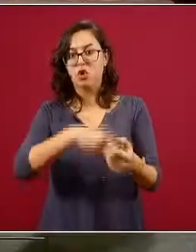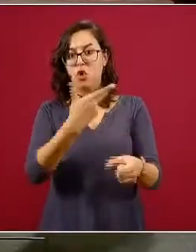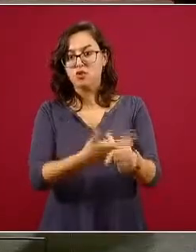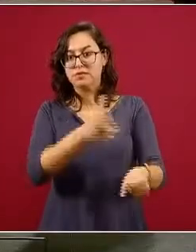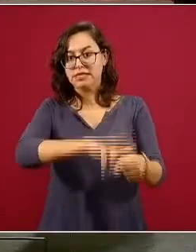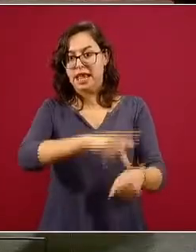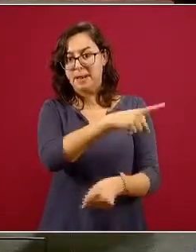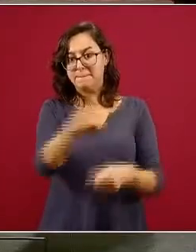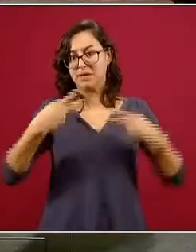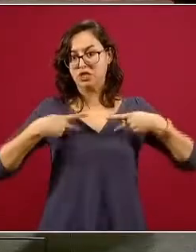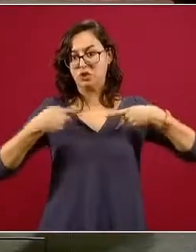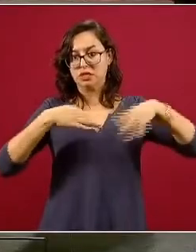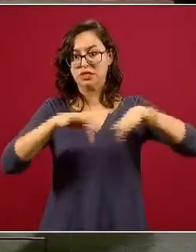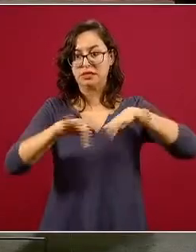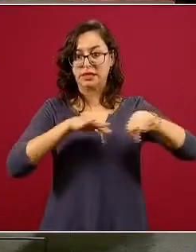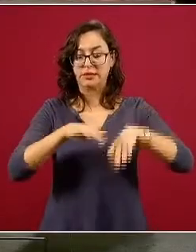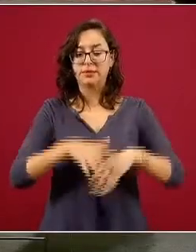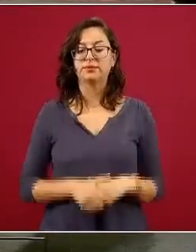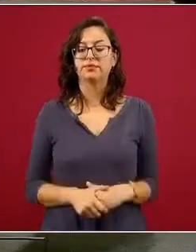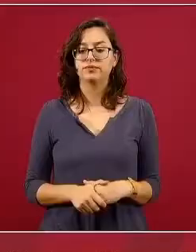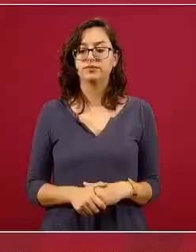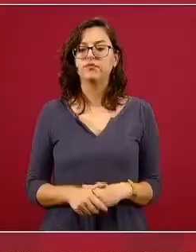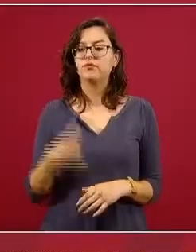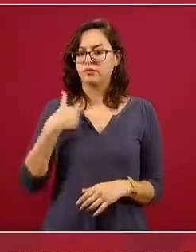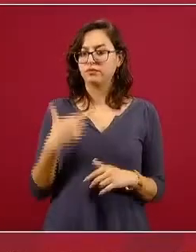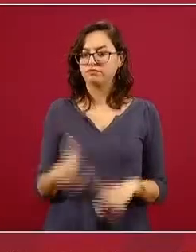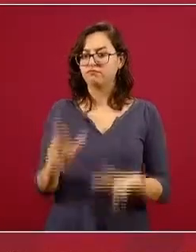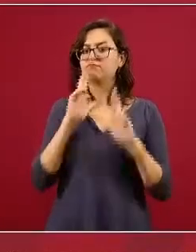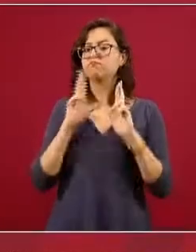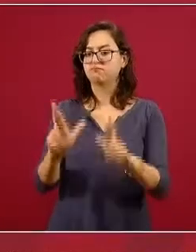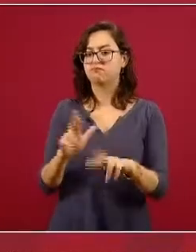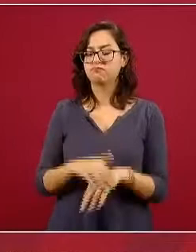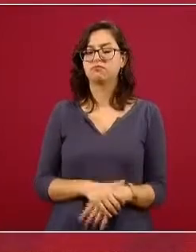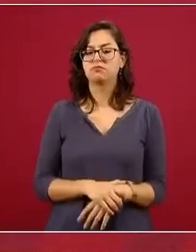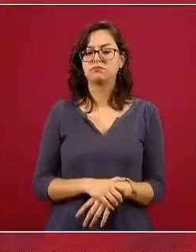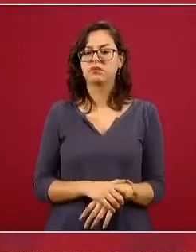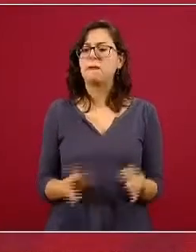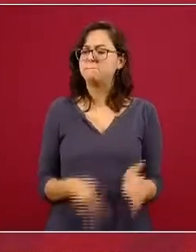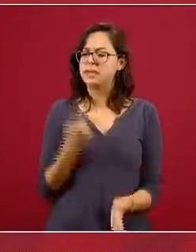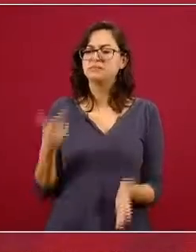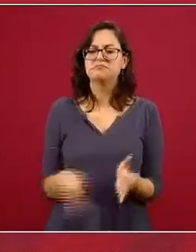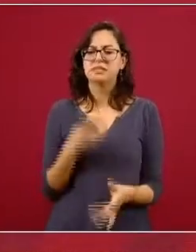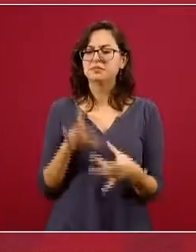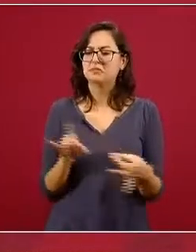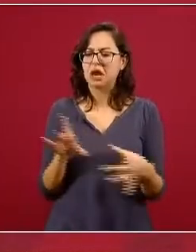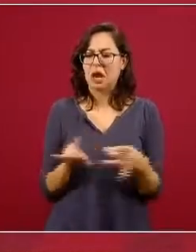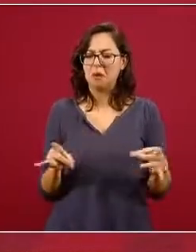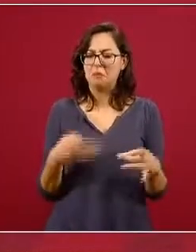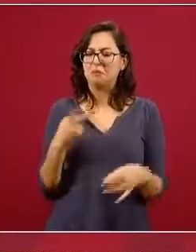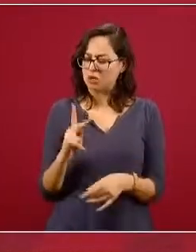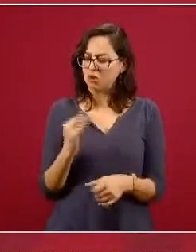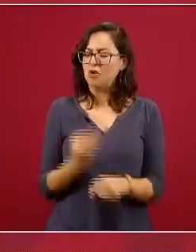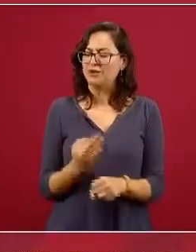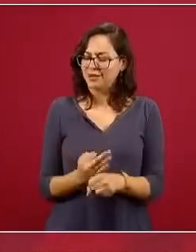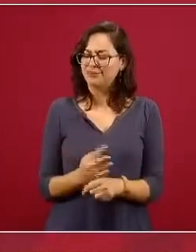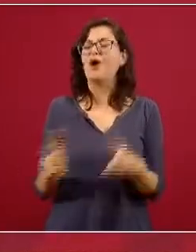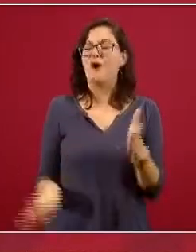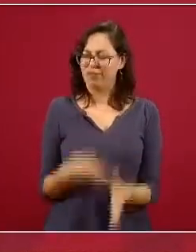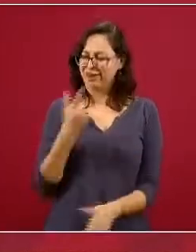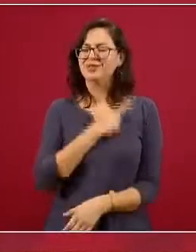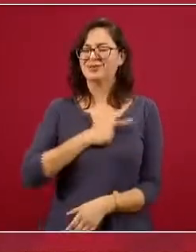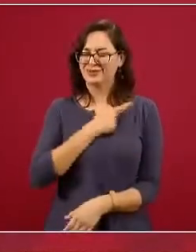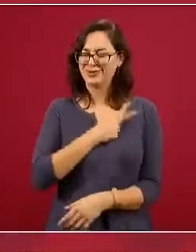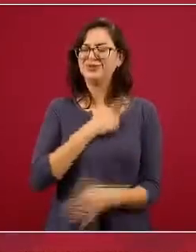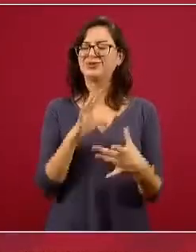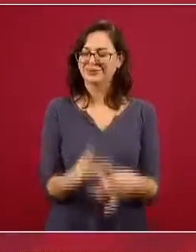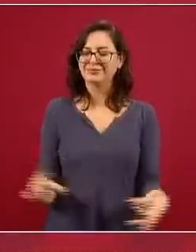Muchas gracias. Le contesto rápido la segunda. Lo hemos dicho muchas veces, pero con mucho gusto lo vuelvo a comentar. Todos los datos que hemos presentado